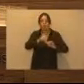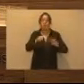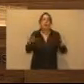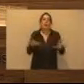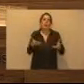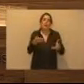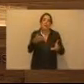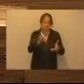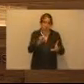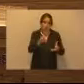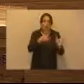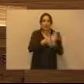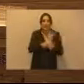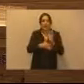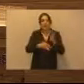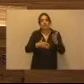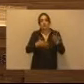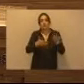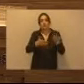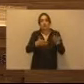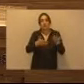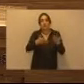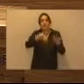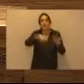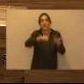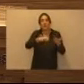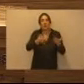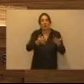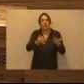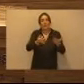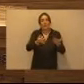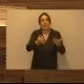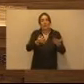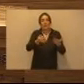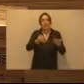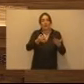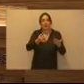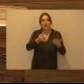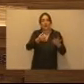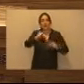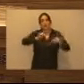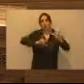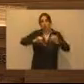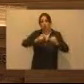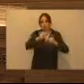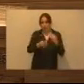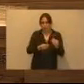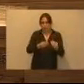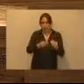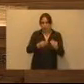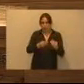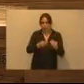urgente, es decir, programada, para la que está previsto utilizar un medio que se llama quirófano. La